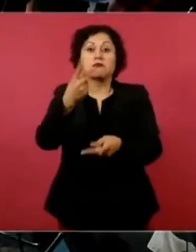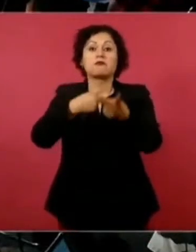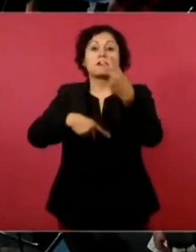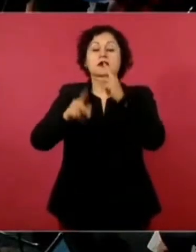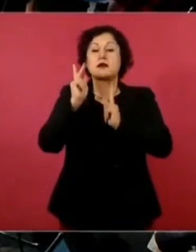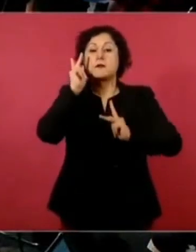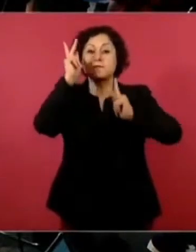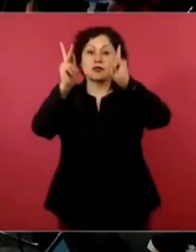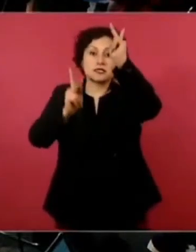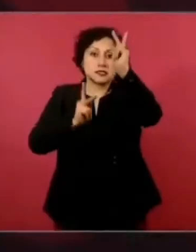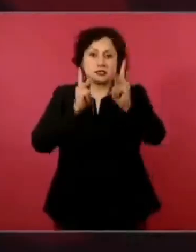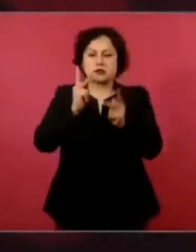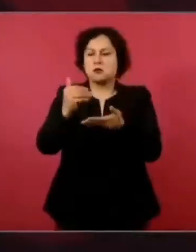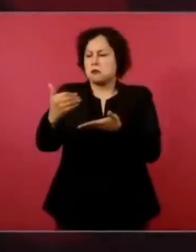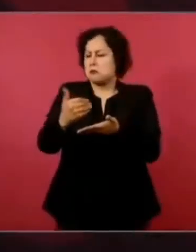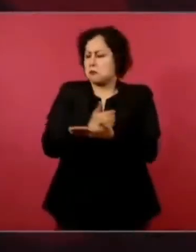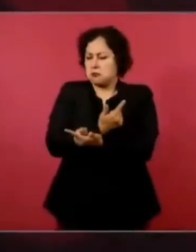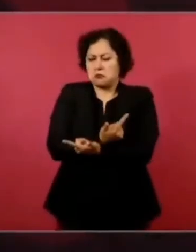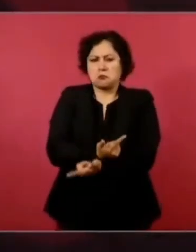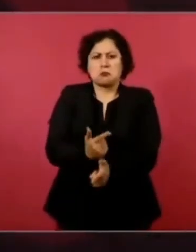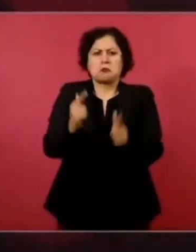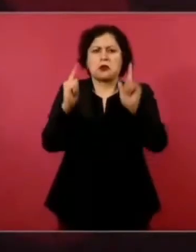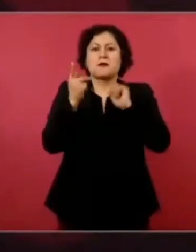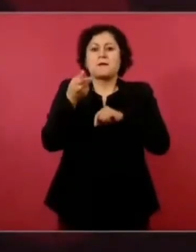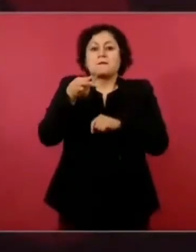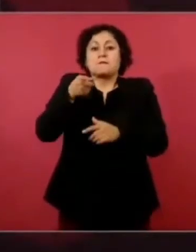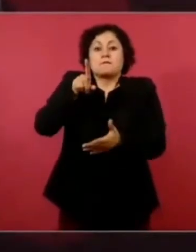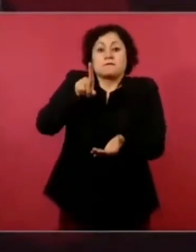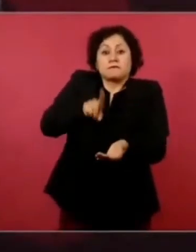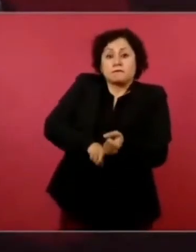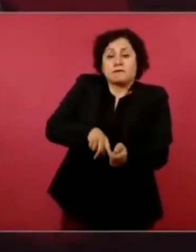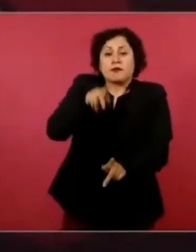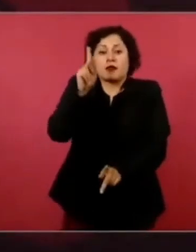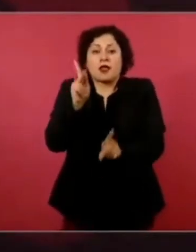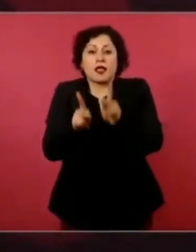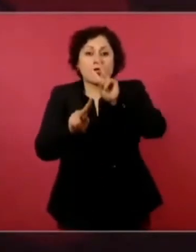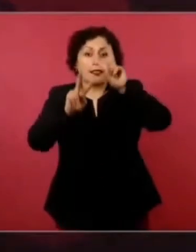se va a hablar de política.